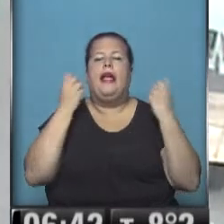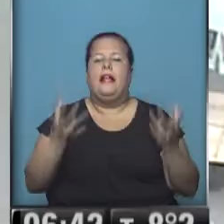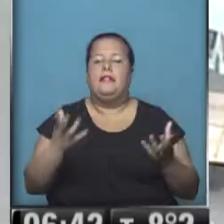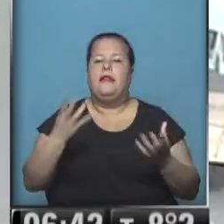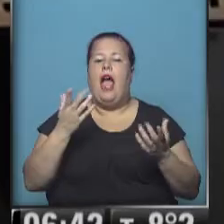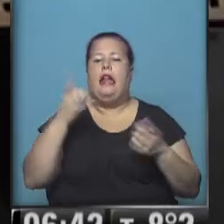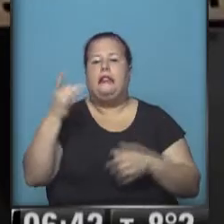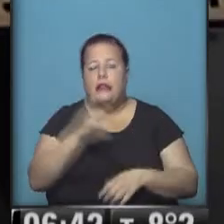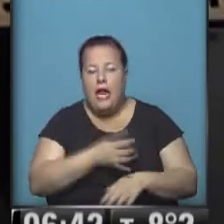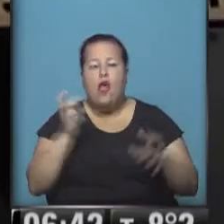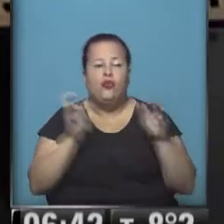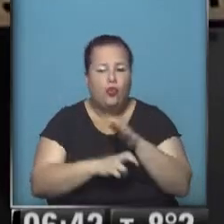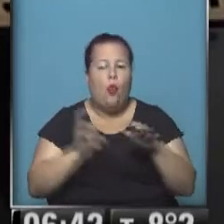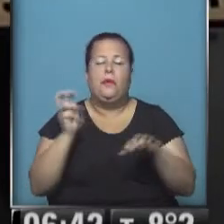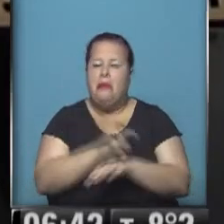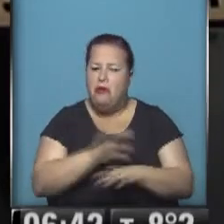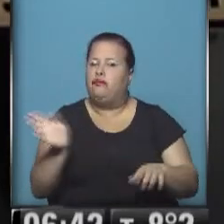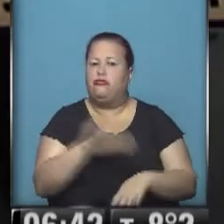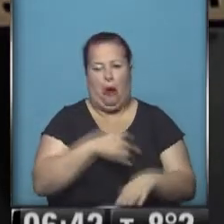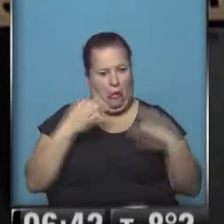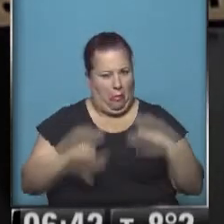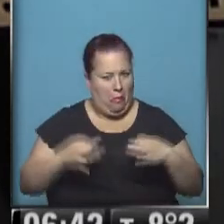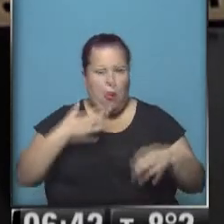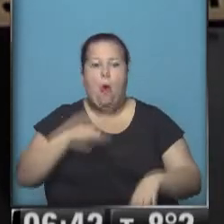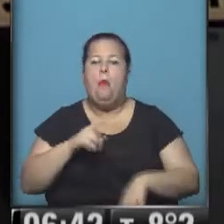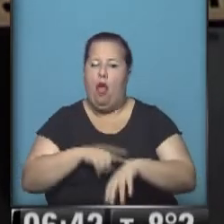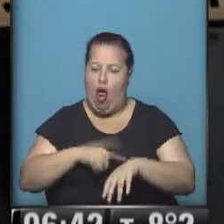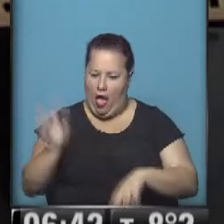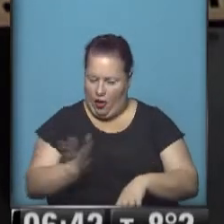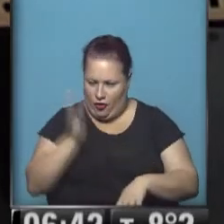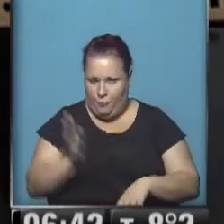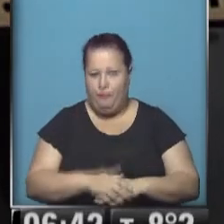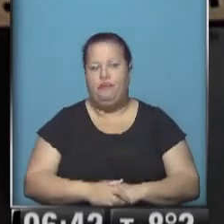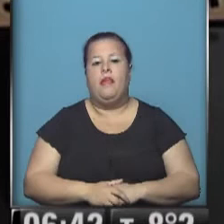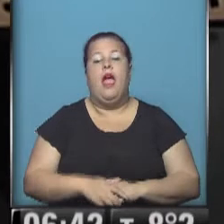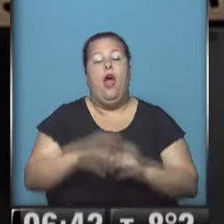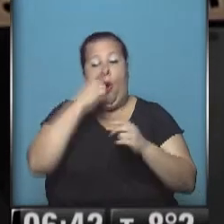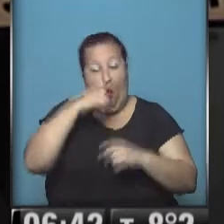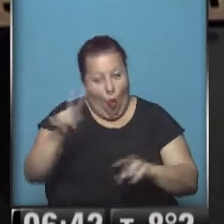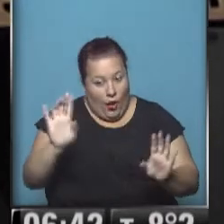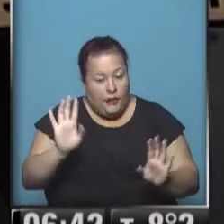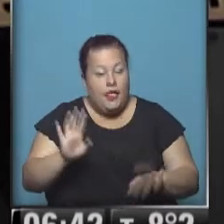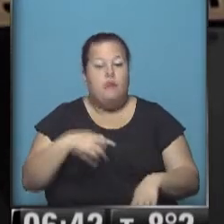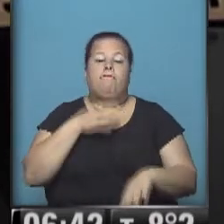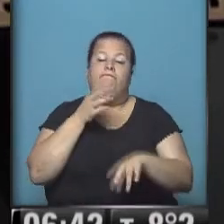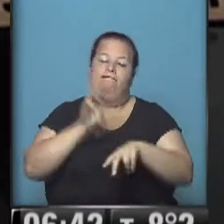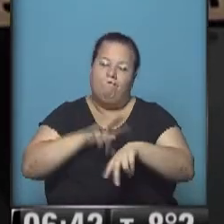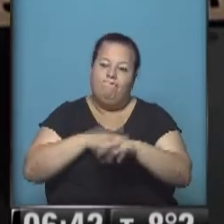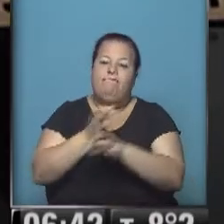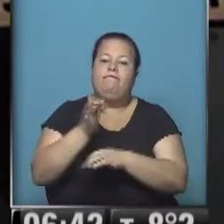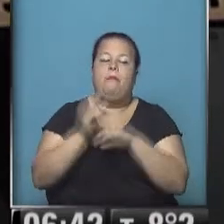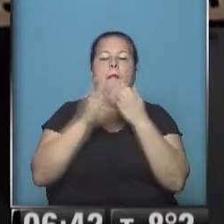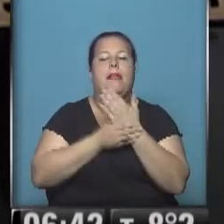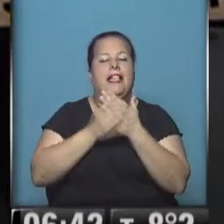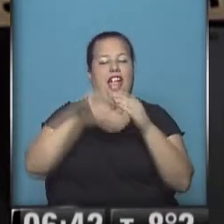los servicios por el momento 300 elementos de acuerdo a su programa para concluir la recomendación de hoy tres